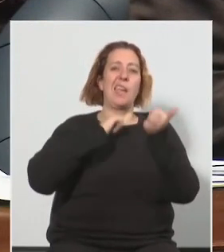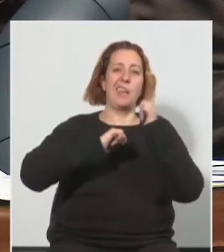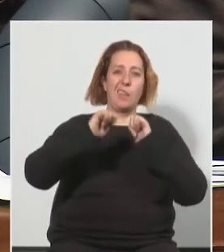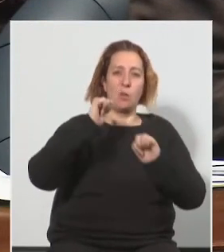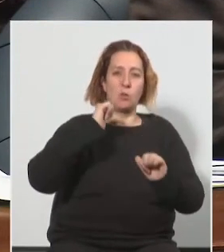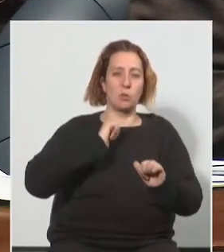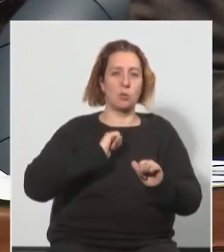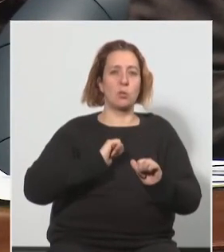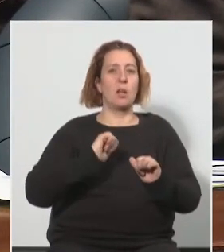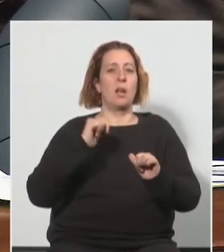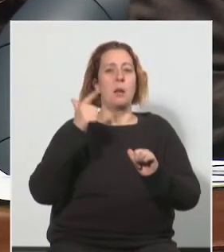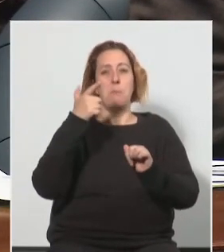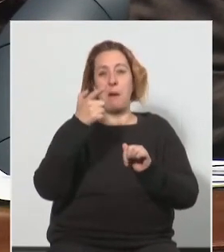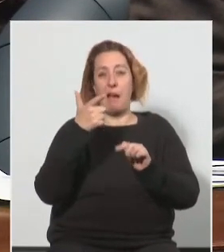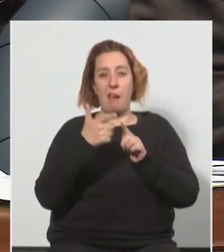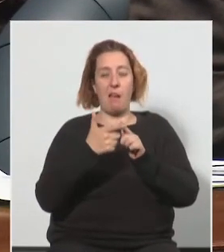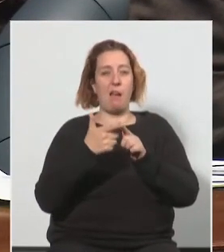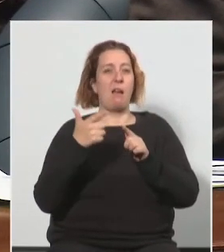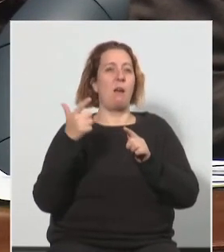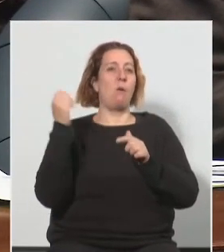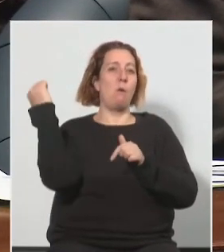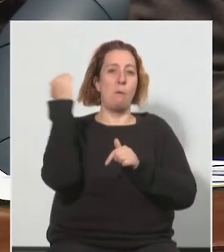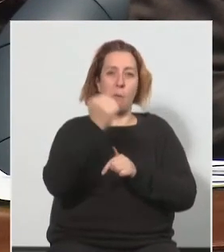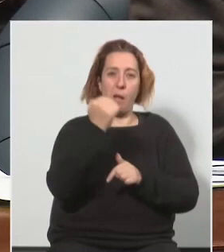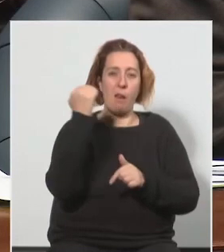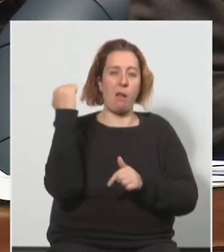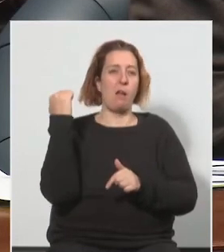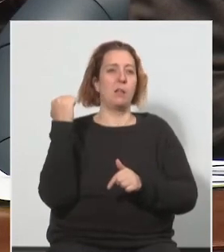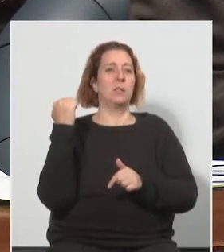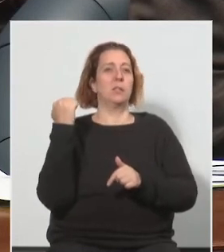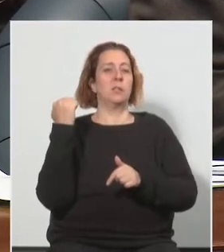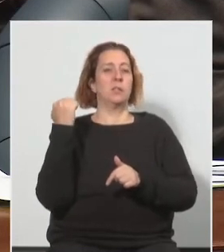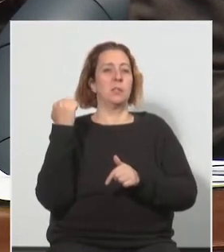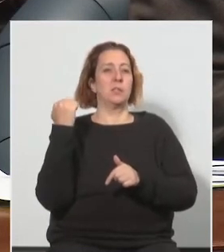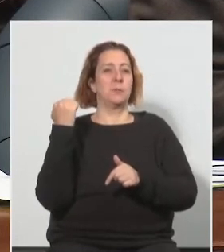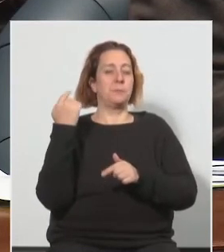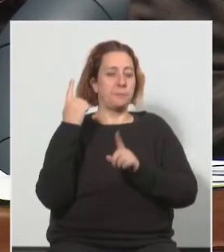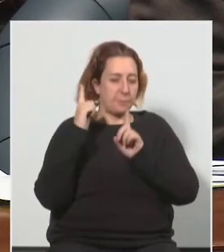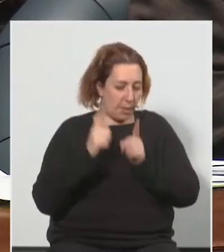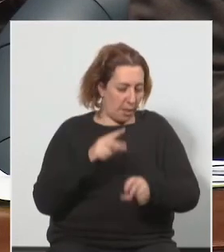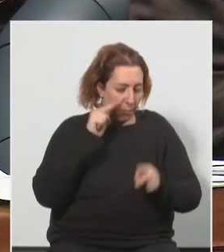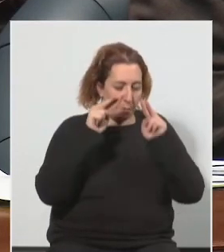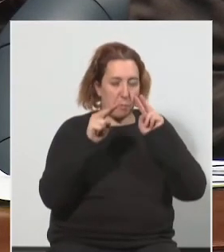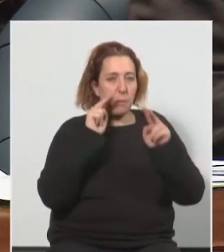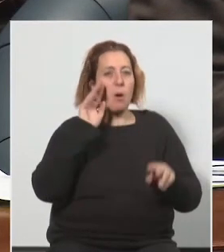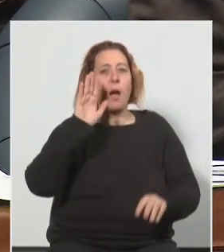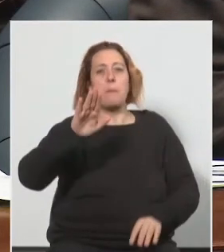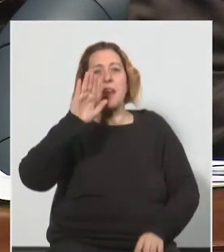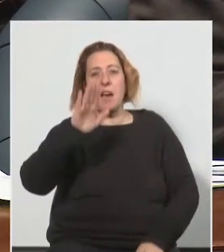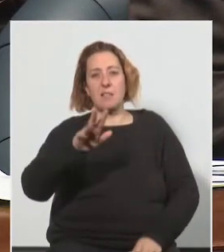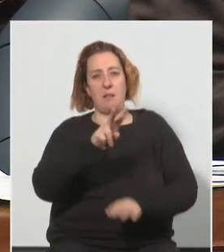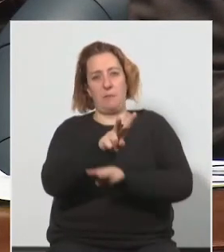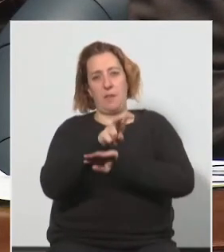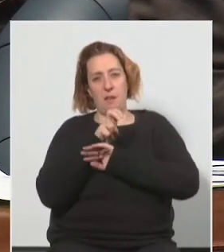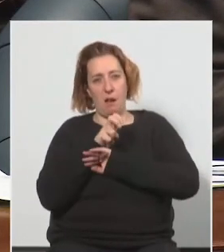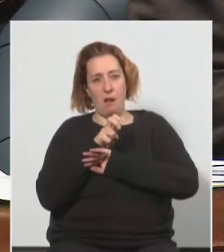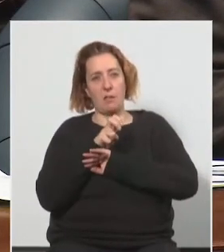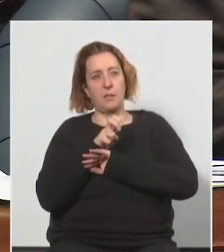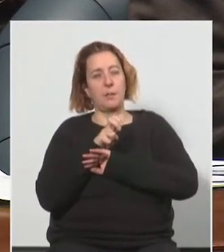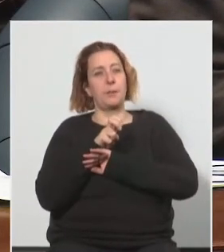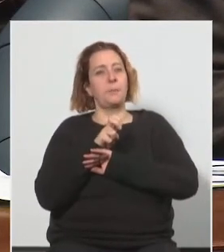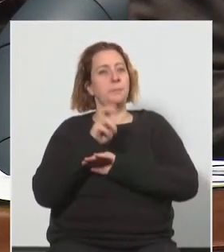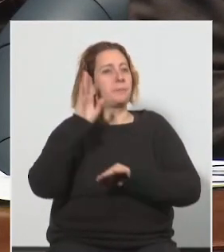bala o de armas blancas. También tomamos nota de las amenazas a fiscales,